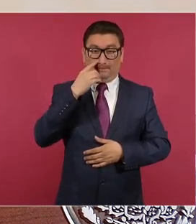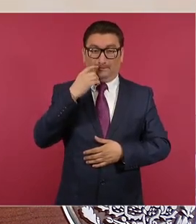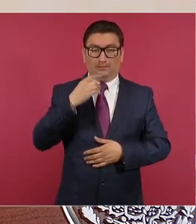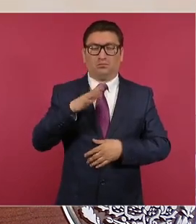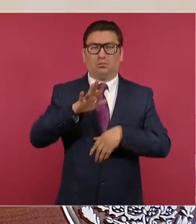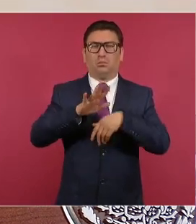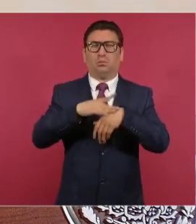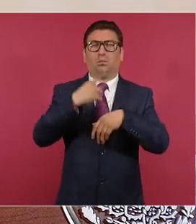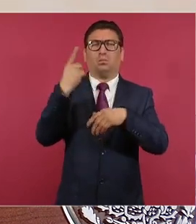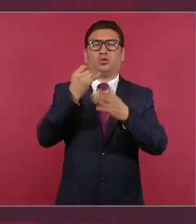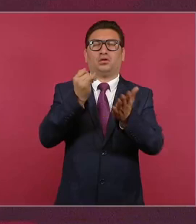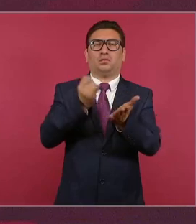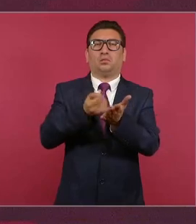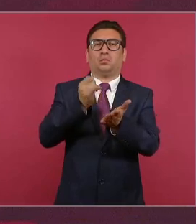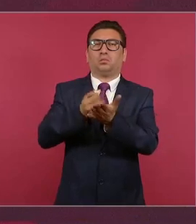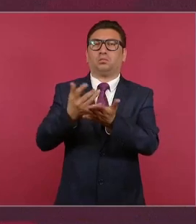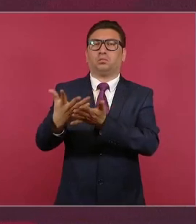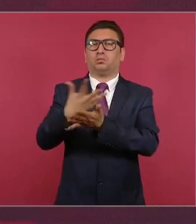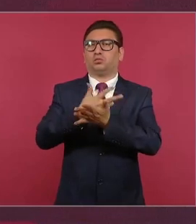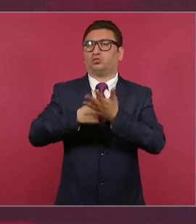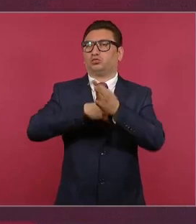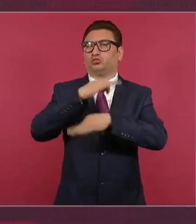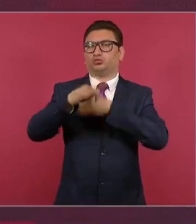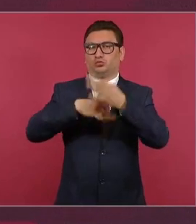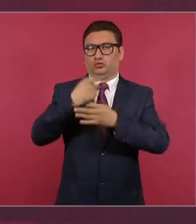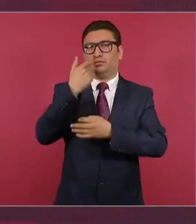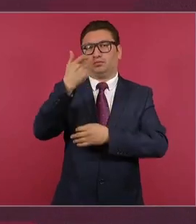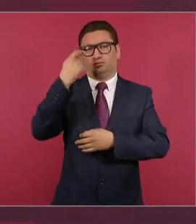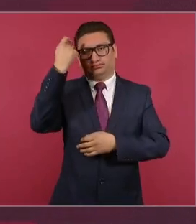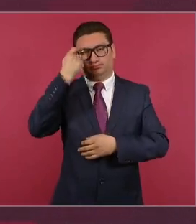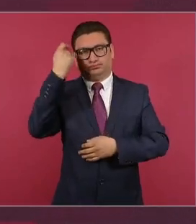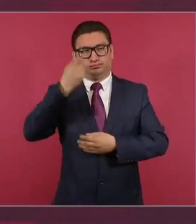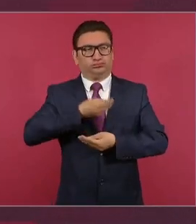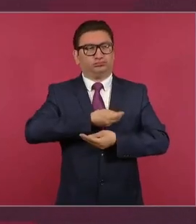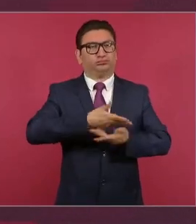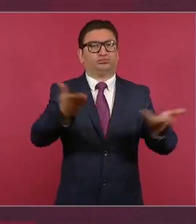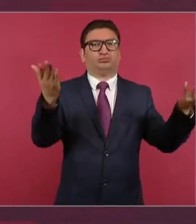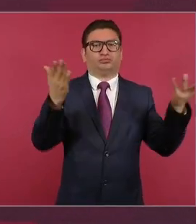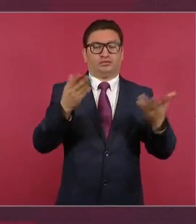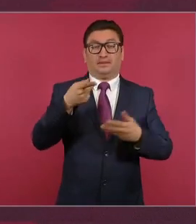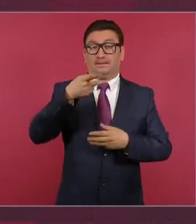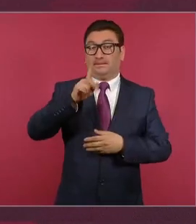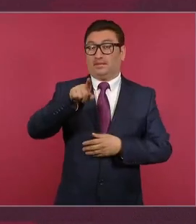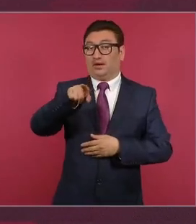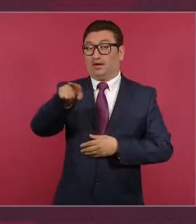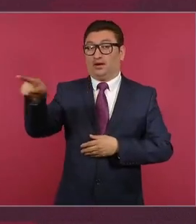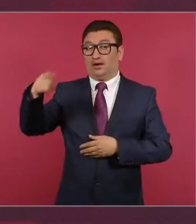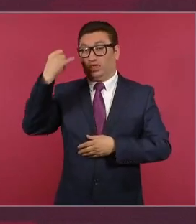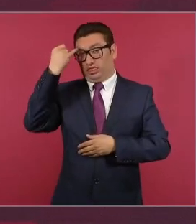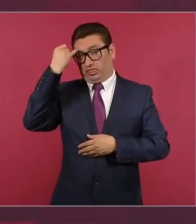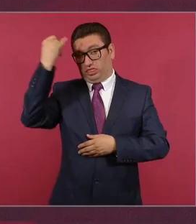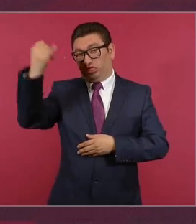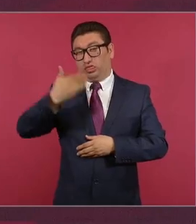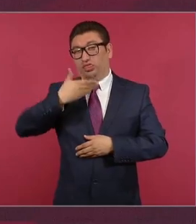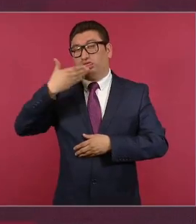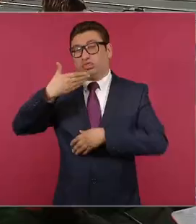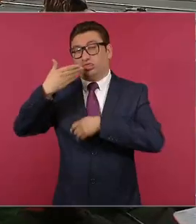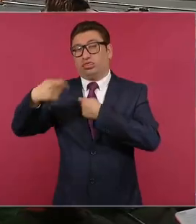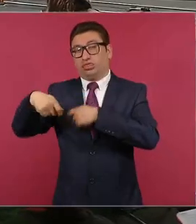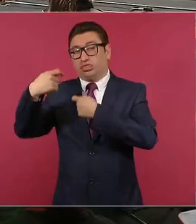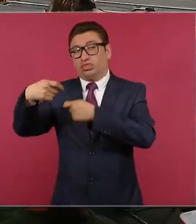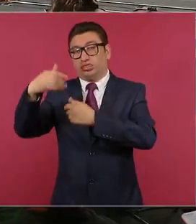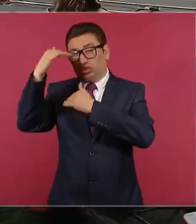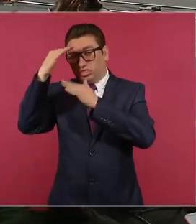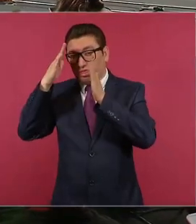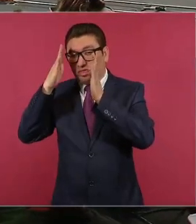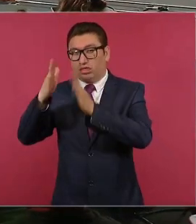por el dinero público y de los impuestos. Pero esa es la mentalidad del conservadurismo. Miren lo que dice.